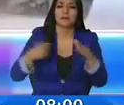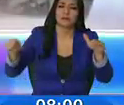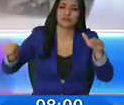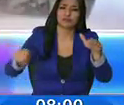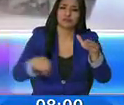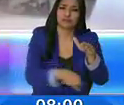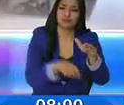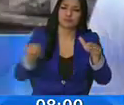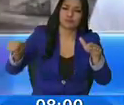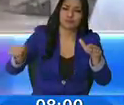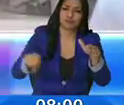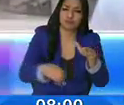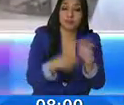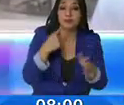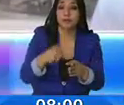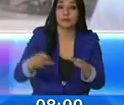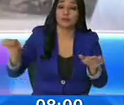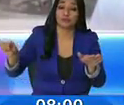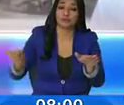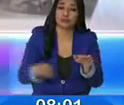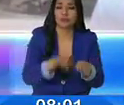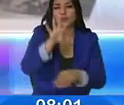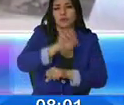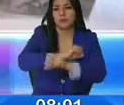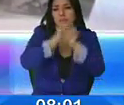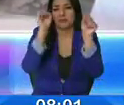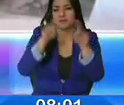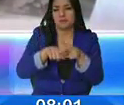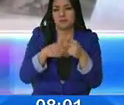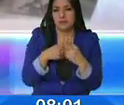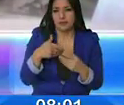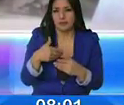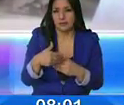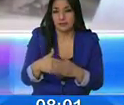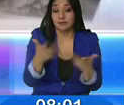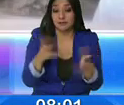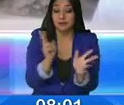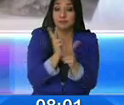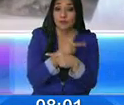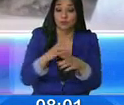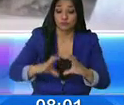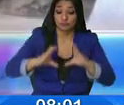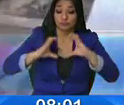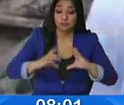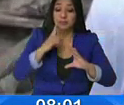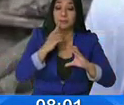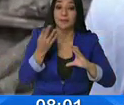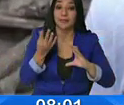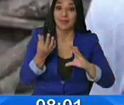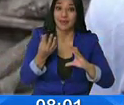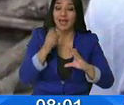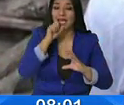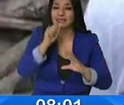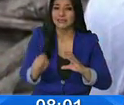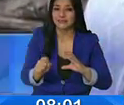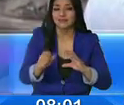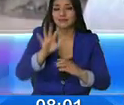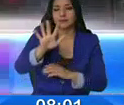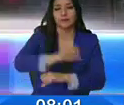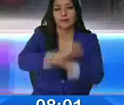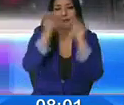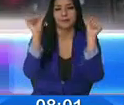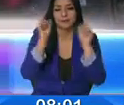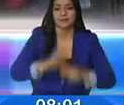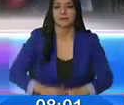mayoría de los días, o sea, cuando molemos, 4 de la mañana. Cuando vamos a hacer el producto de la panela o el alfeñique, nos levantamos 5 de la